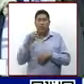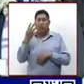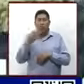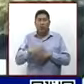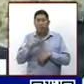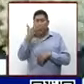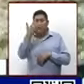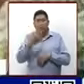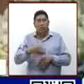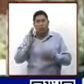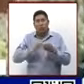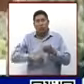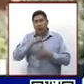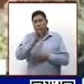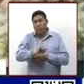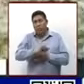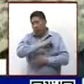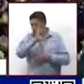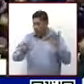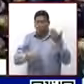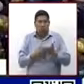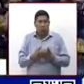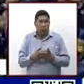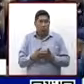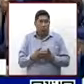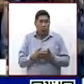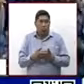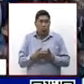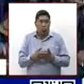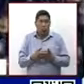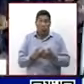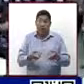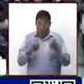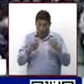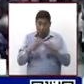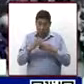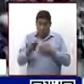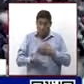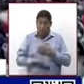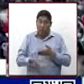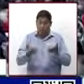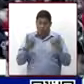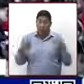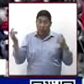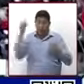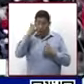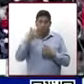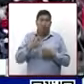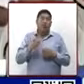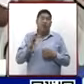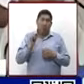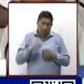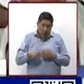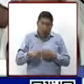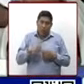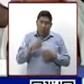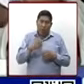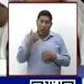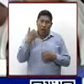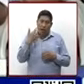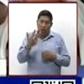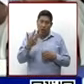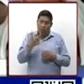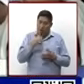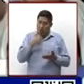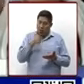se lleve en unidad todos. ¿Debía ir al Congreso del Alto? ¿Lo van a volver a invitar? debería ir, porque hay invitaciones, 3